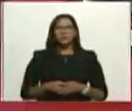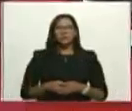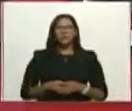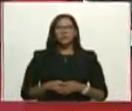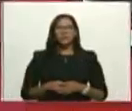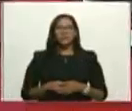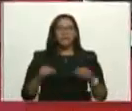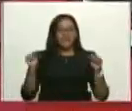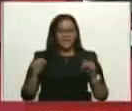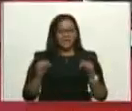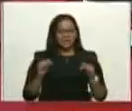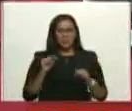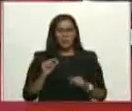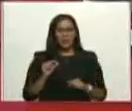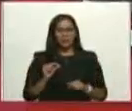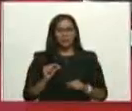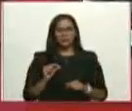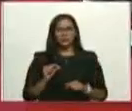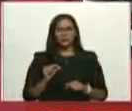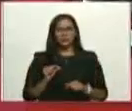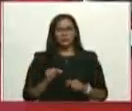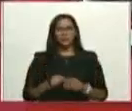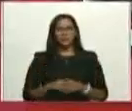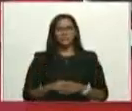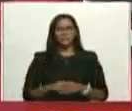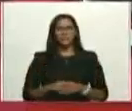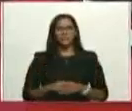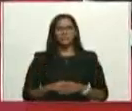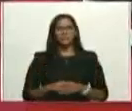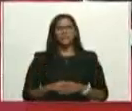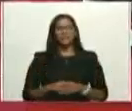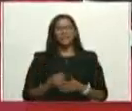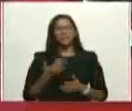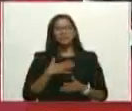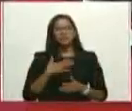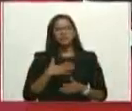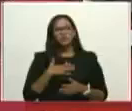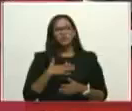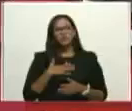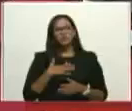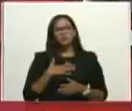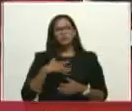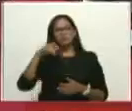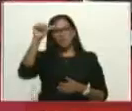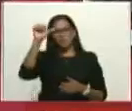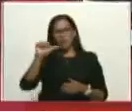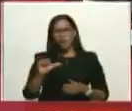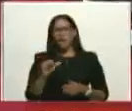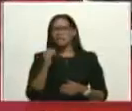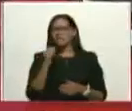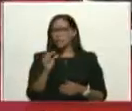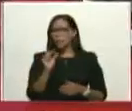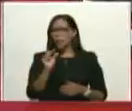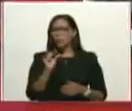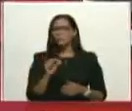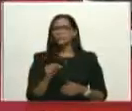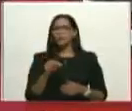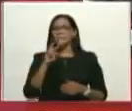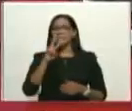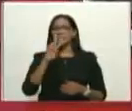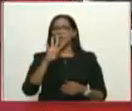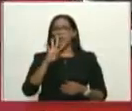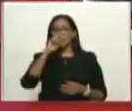en este momento, y que yo le evaluaba hace poco cuando se cumplieron 24